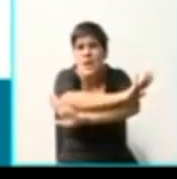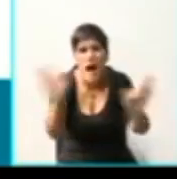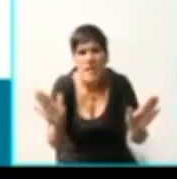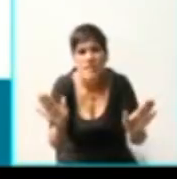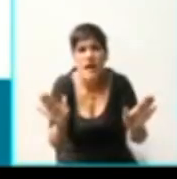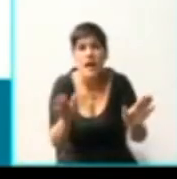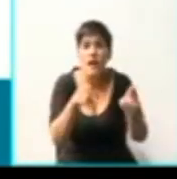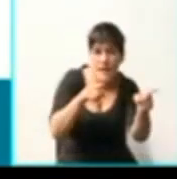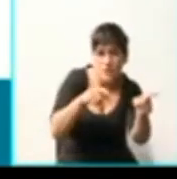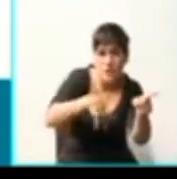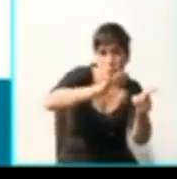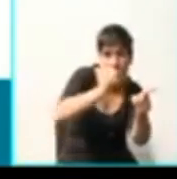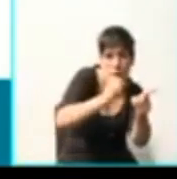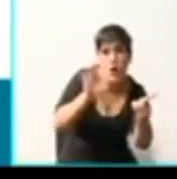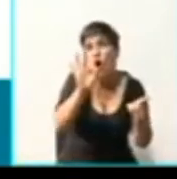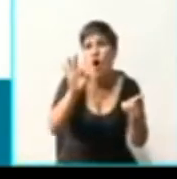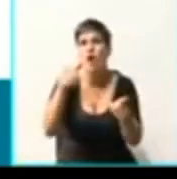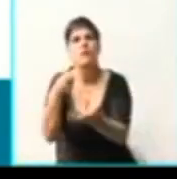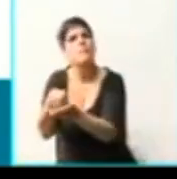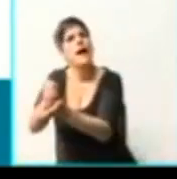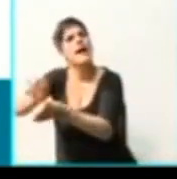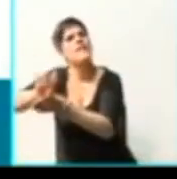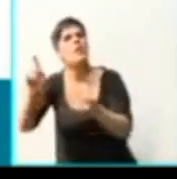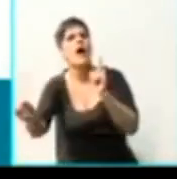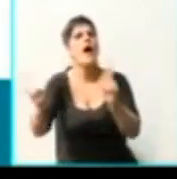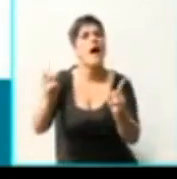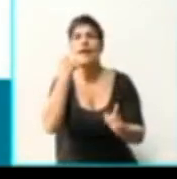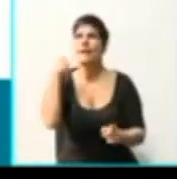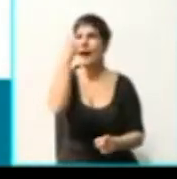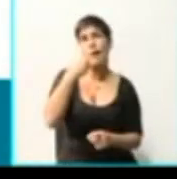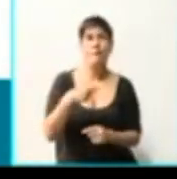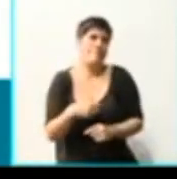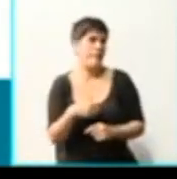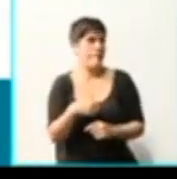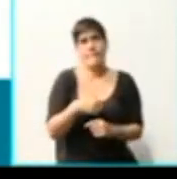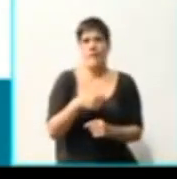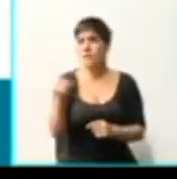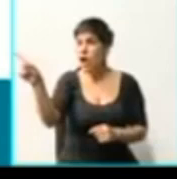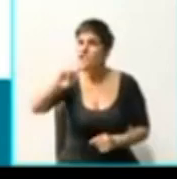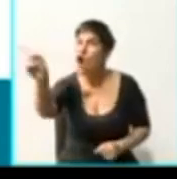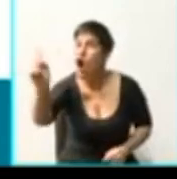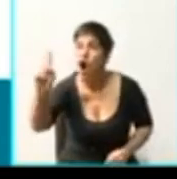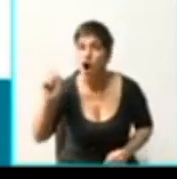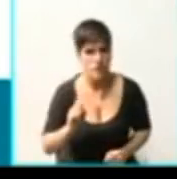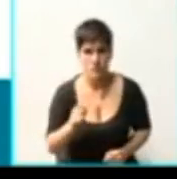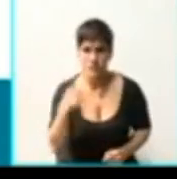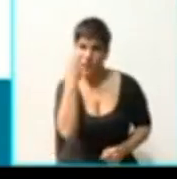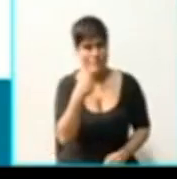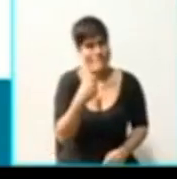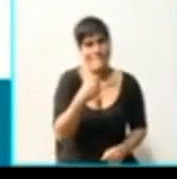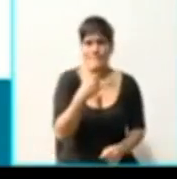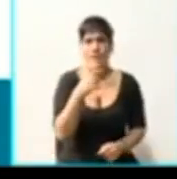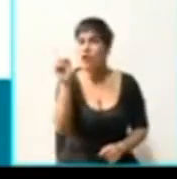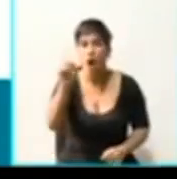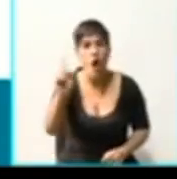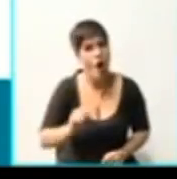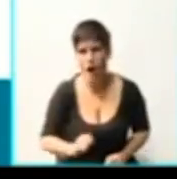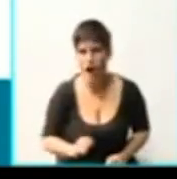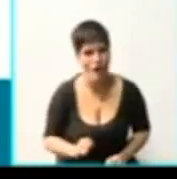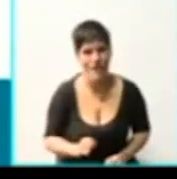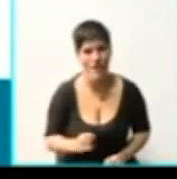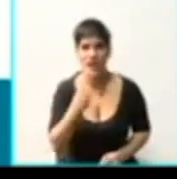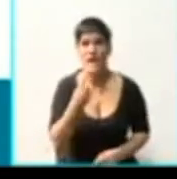discutir. Y no hagan caras. No hagan caras, es público lo que se gastó en el Paseo del Bajo y no me